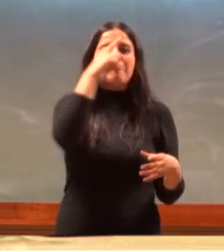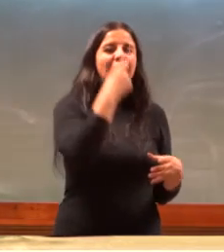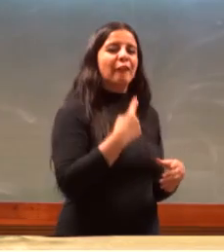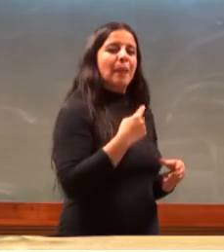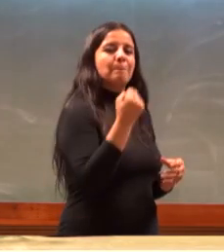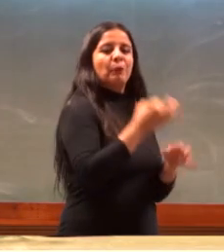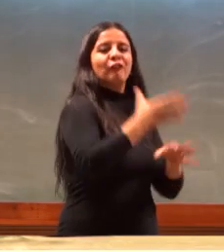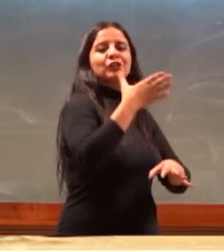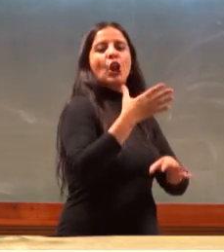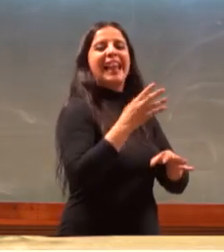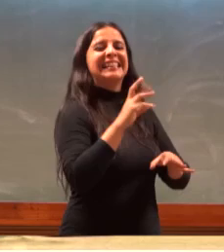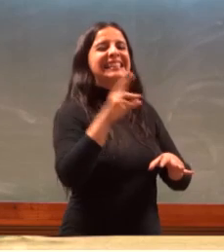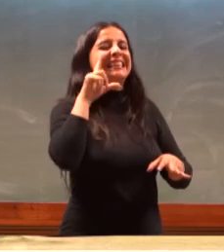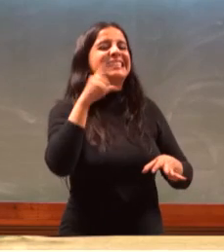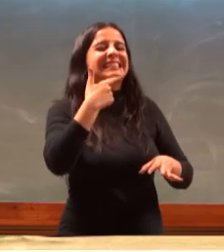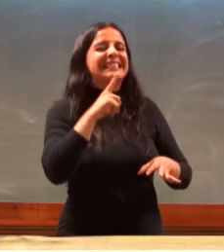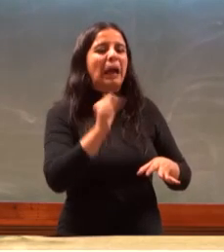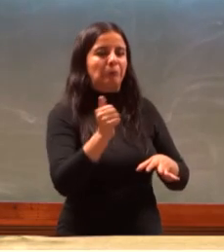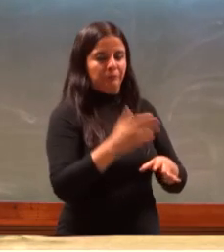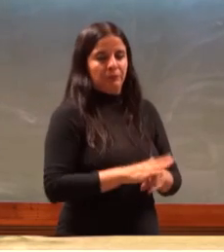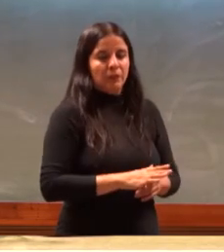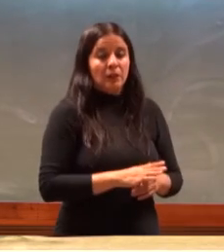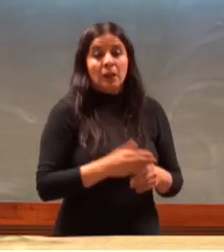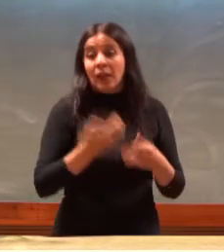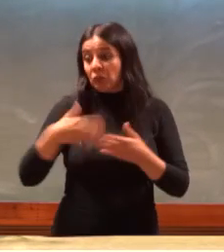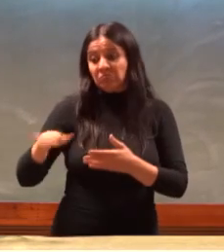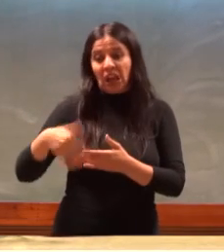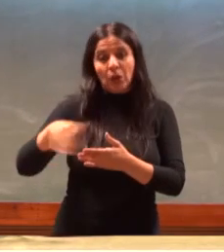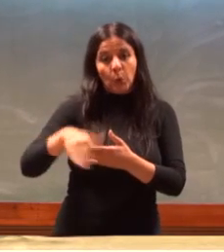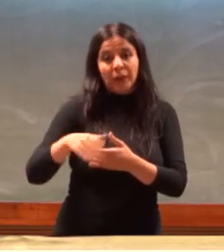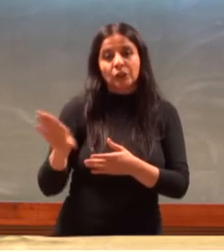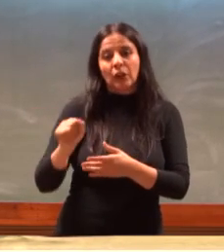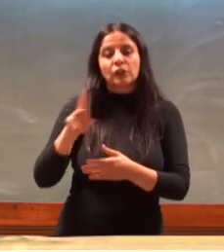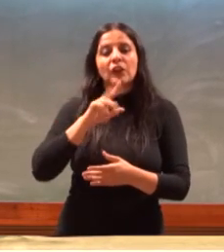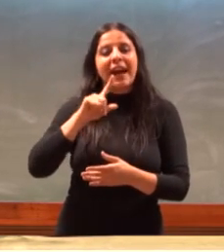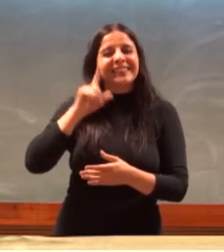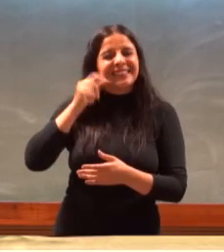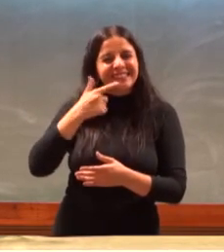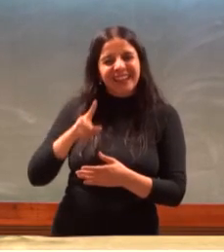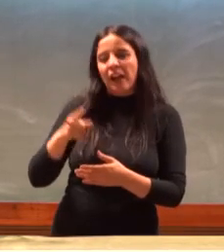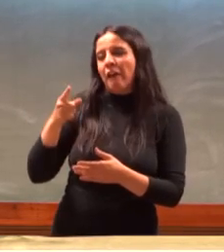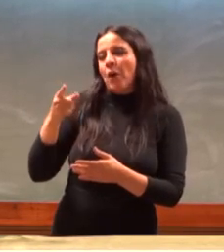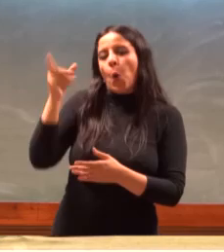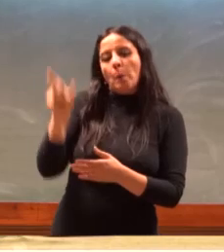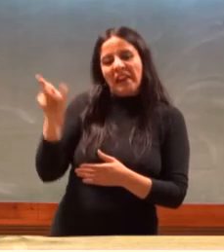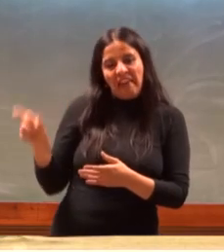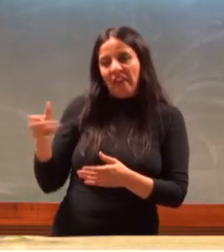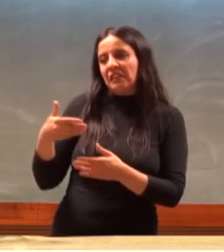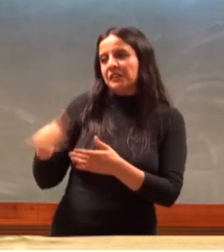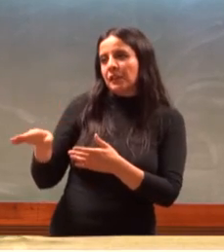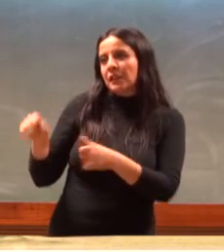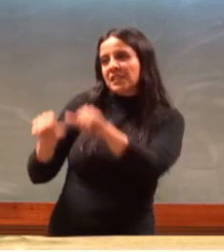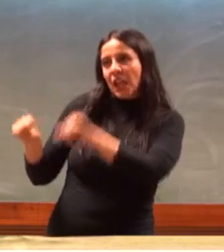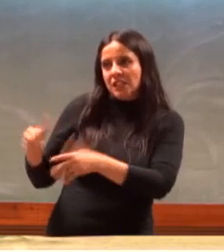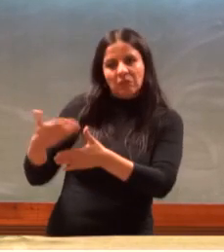quedaron excluidas respecto a esas cuatro facultades las facultades artísticas las facultades humanísticas y sociales las facultades científicas